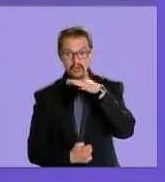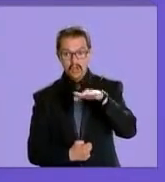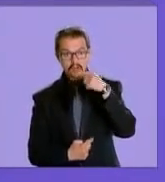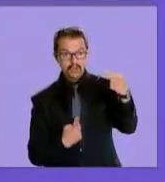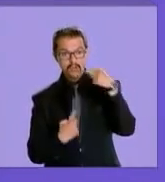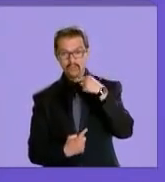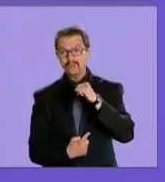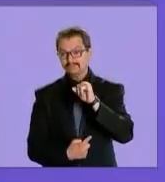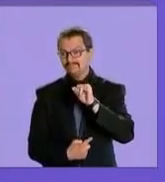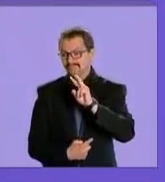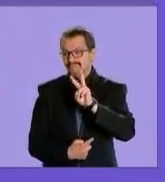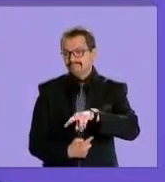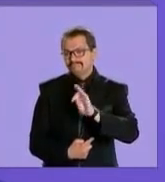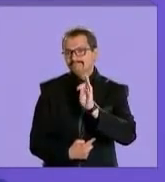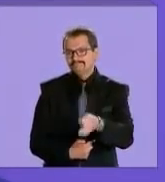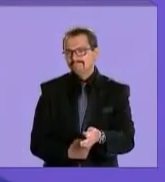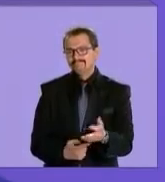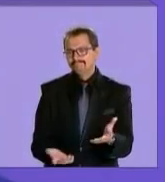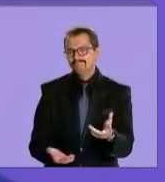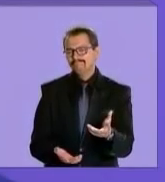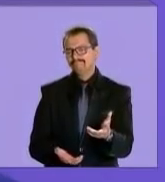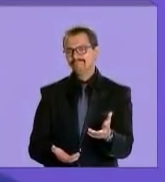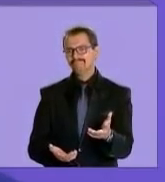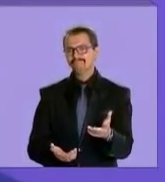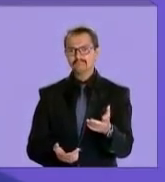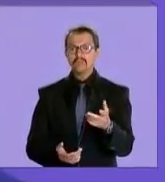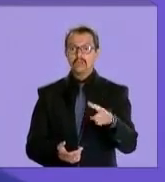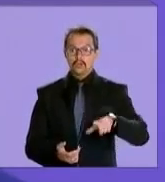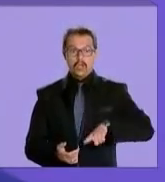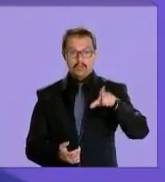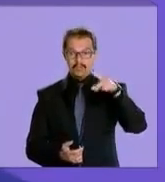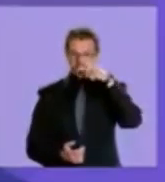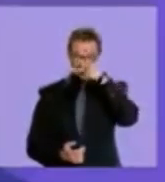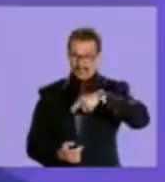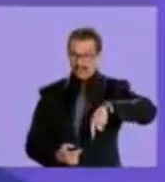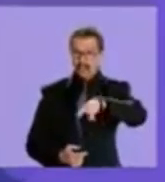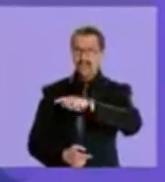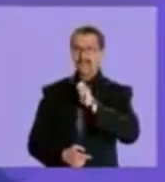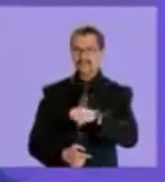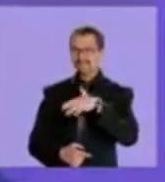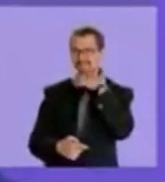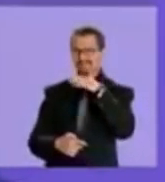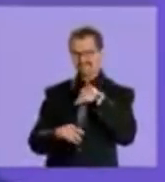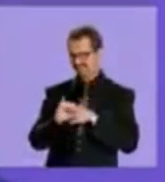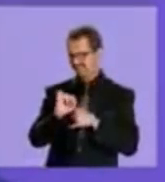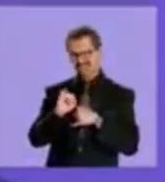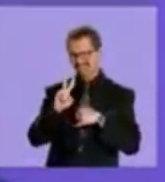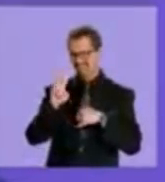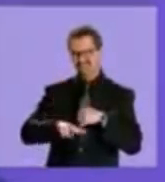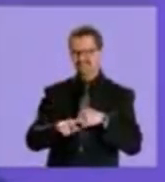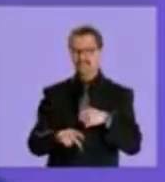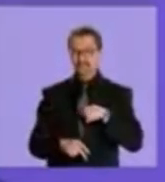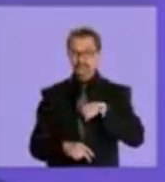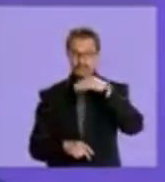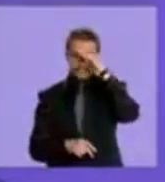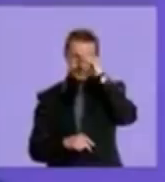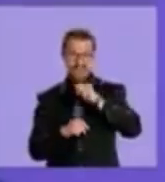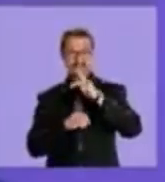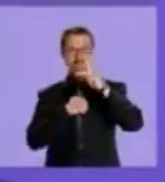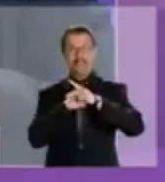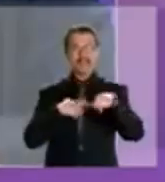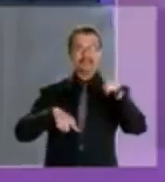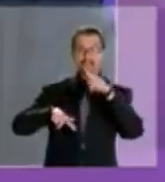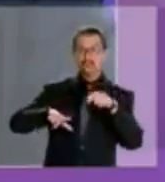de que el gobierno de mexico es corrupto no permito que lo haga un gobierno extranjero porque somos